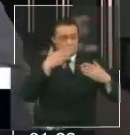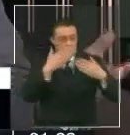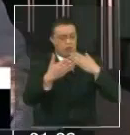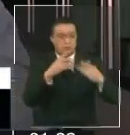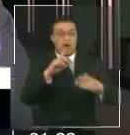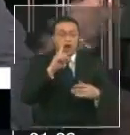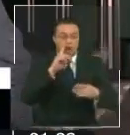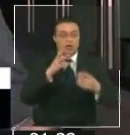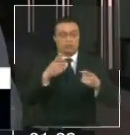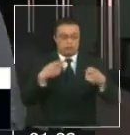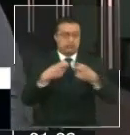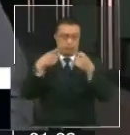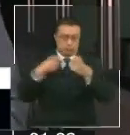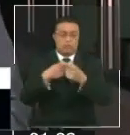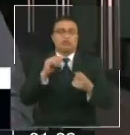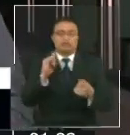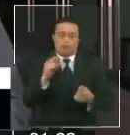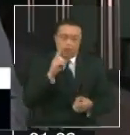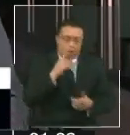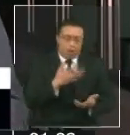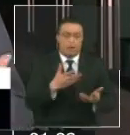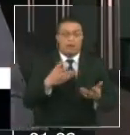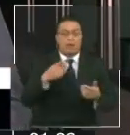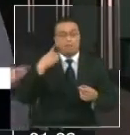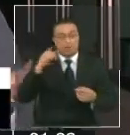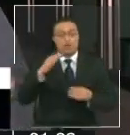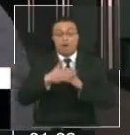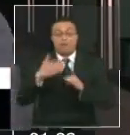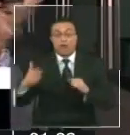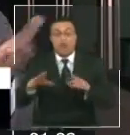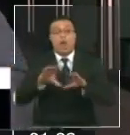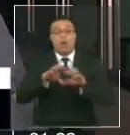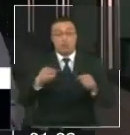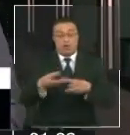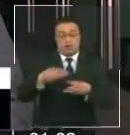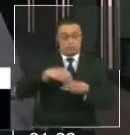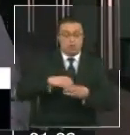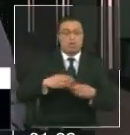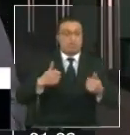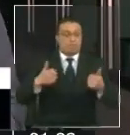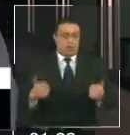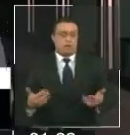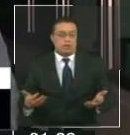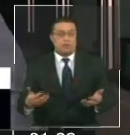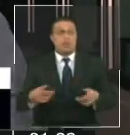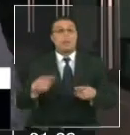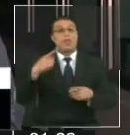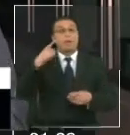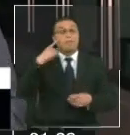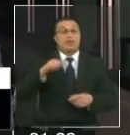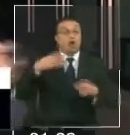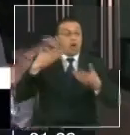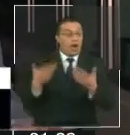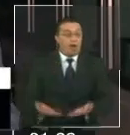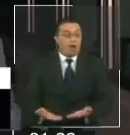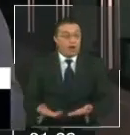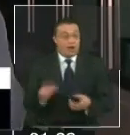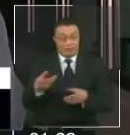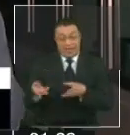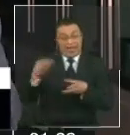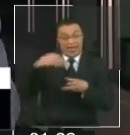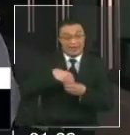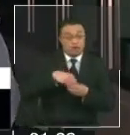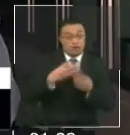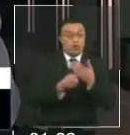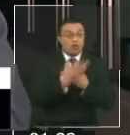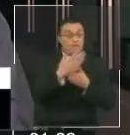había dimes y diretes, había desacuerdos, pero al final se llegaban a acuerdos internos más o menos. Creo que en esta ocasión, al interior